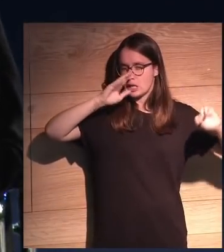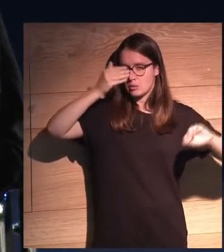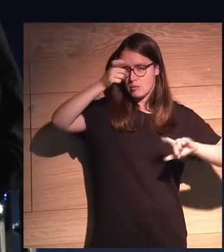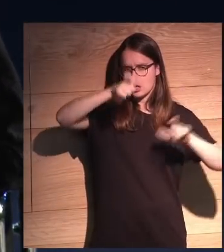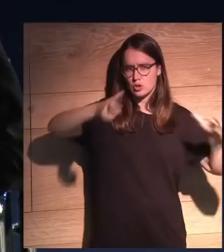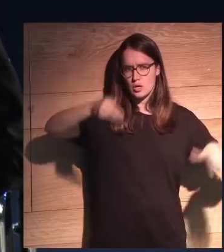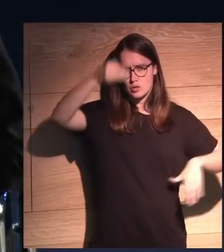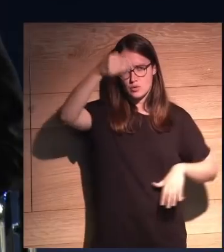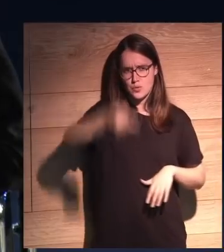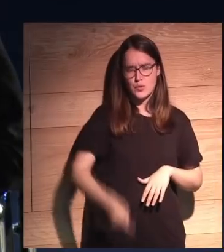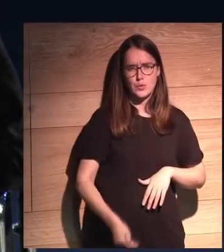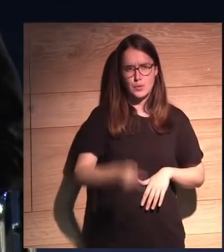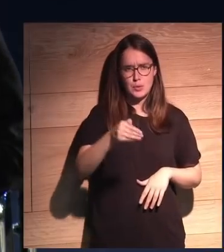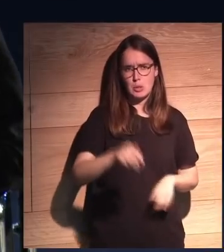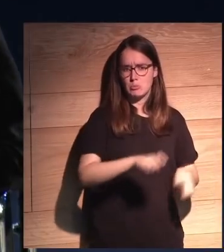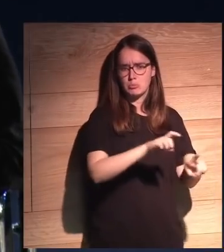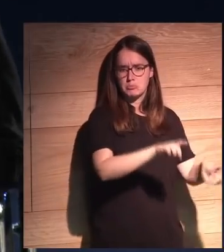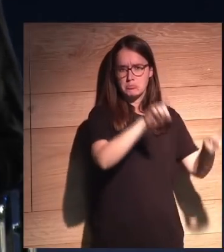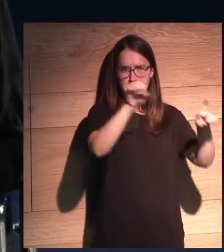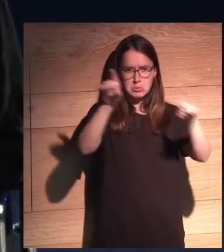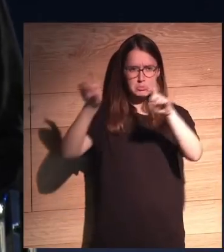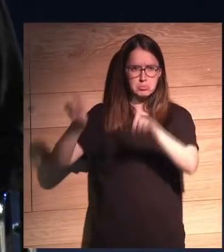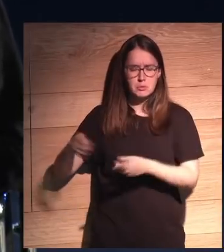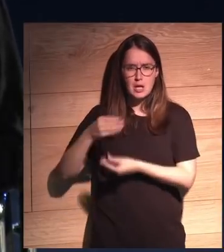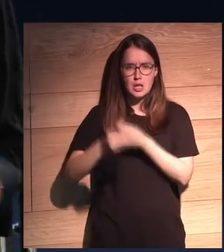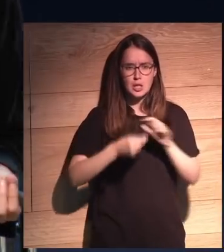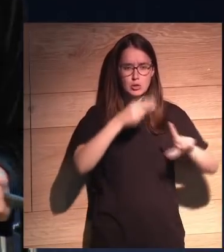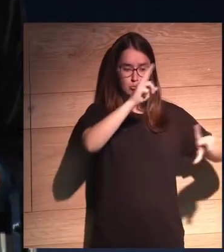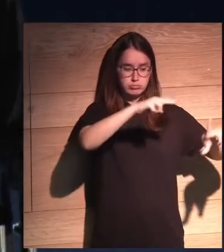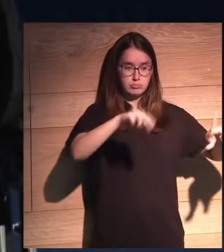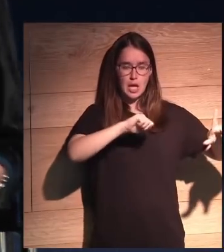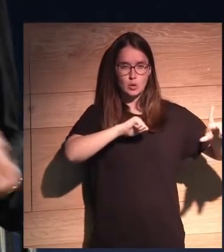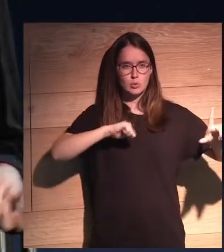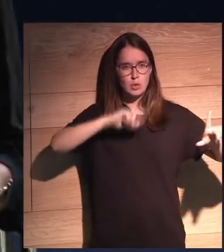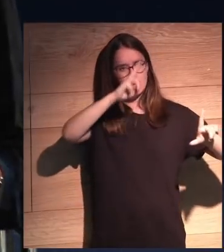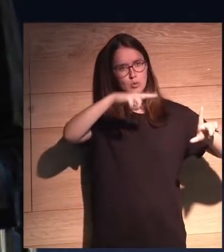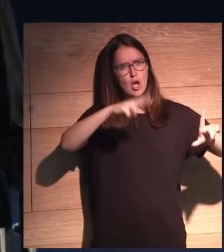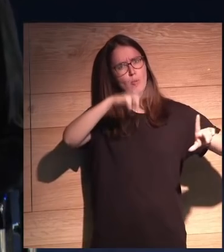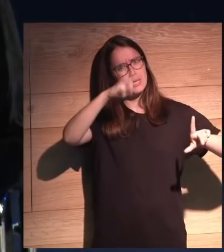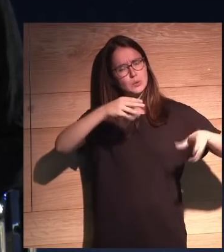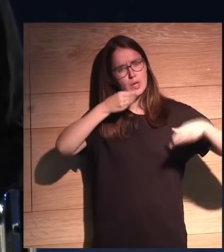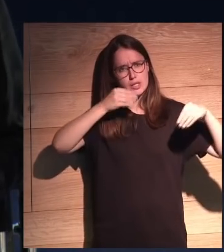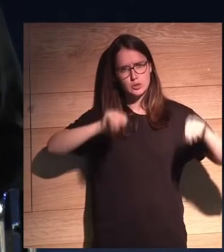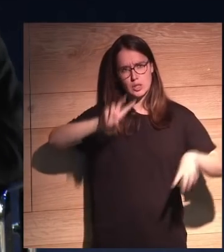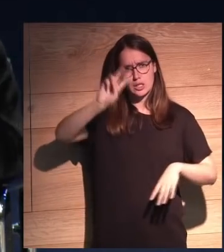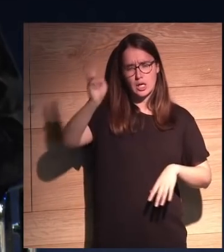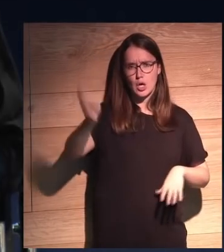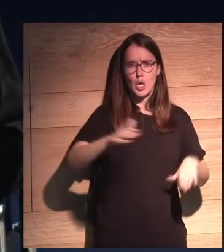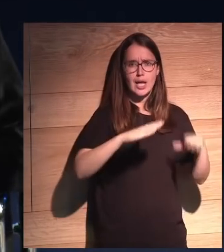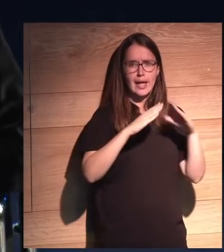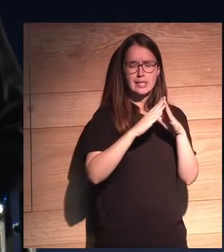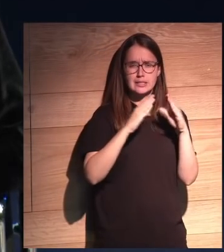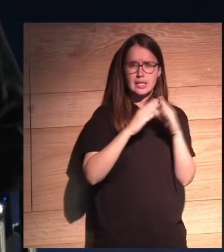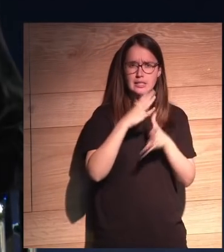de los grandes mecenas europeos, retratándolos o haciendo pintura histórica, o en las